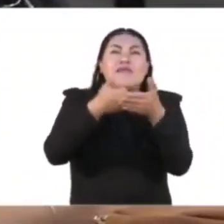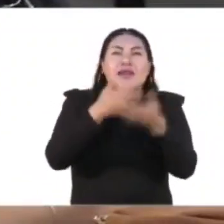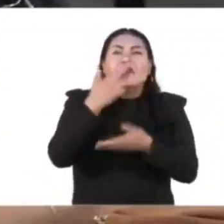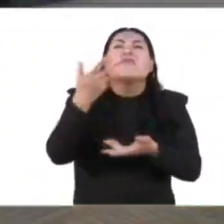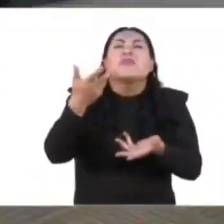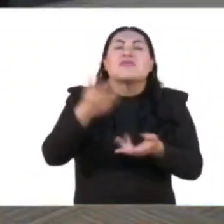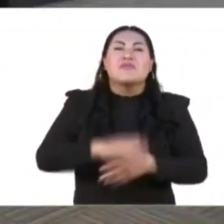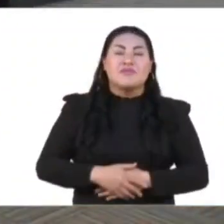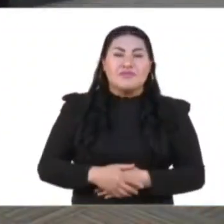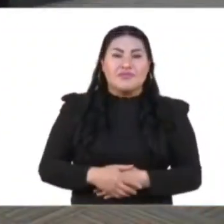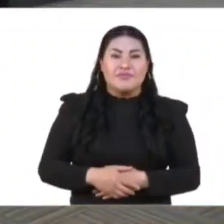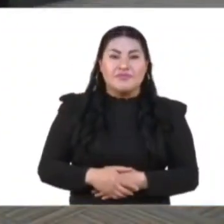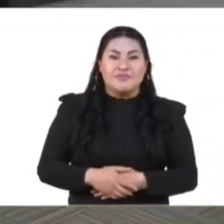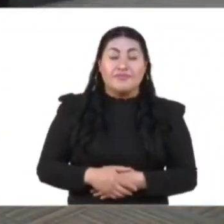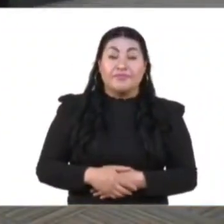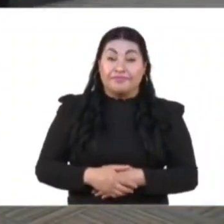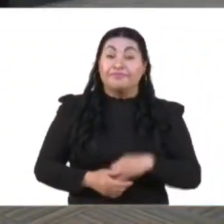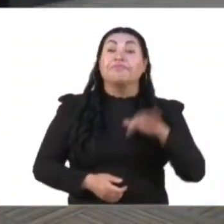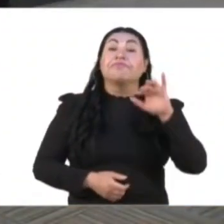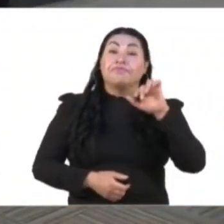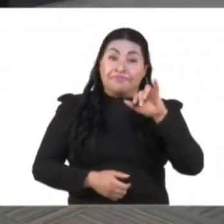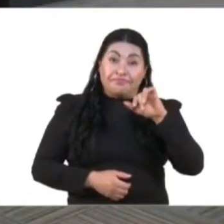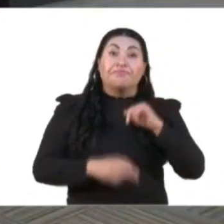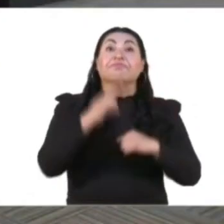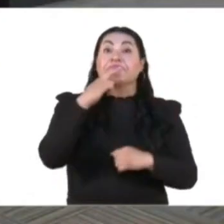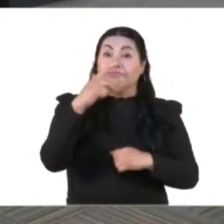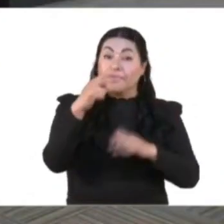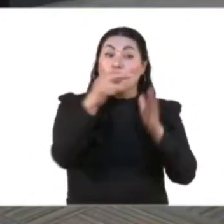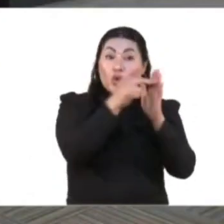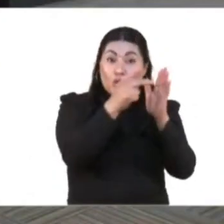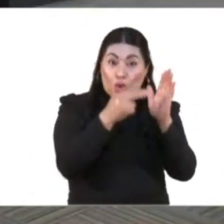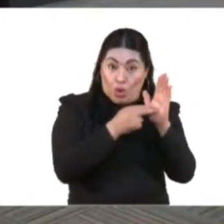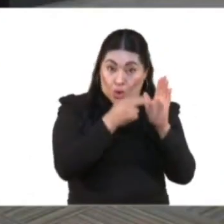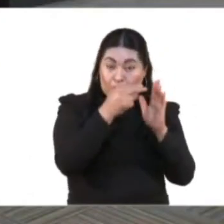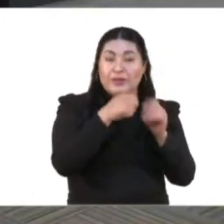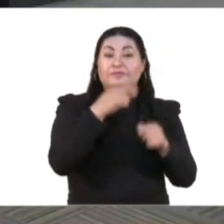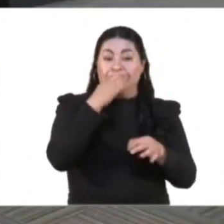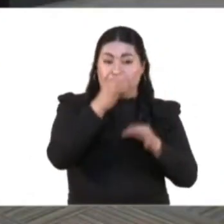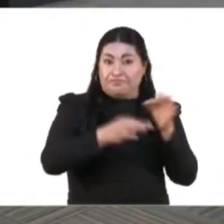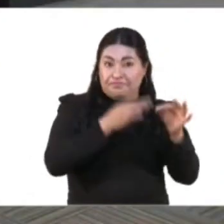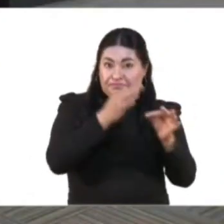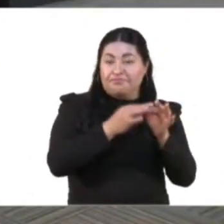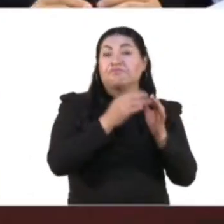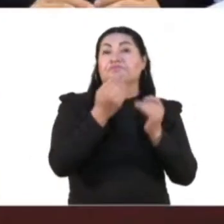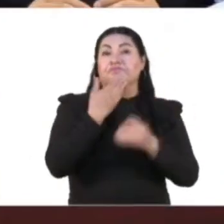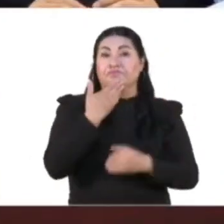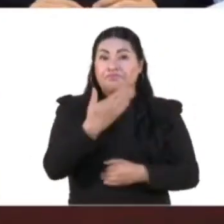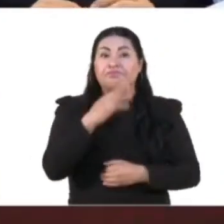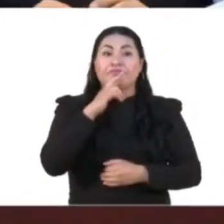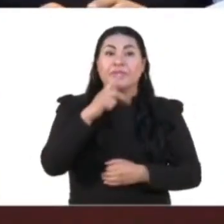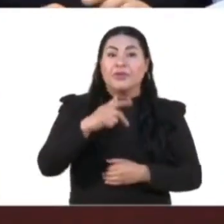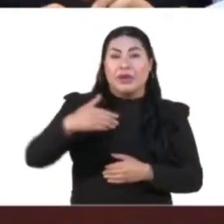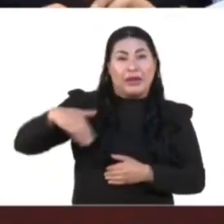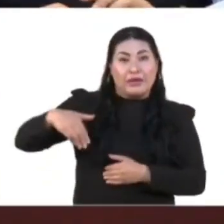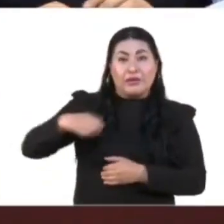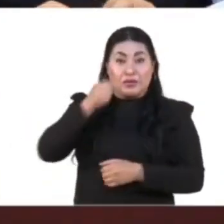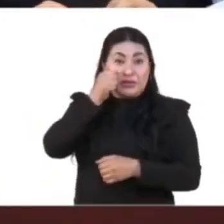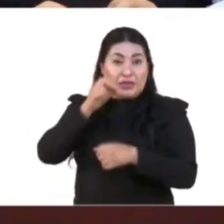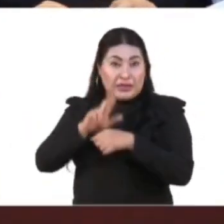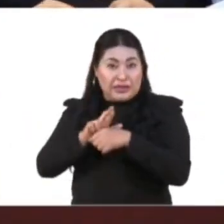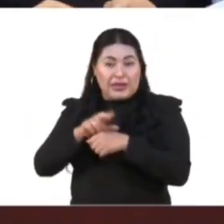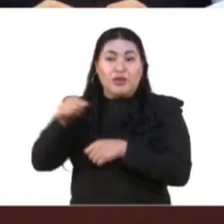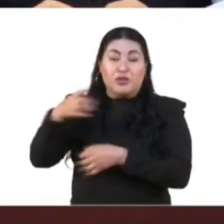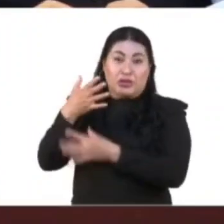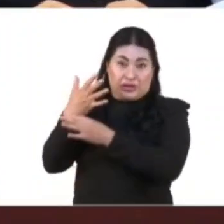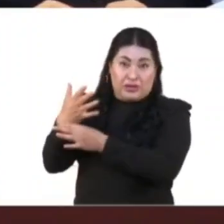todo. Muchas gracias. Pues ha mejorado mucho, tanto normativamente, en términos regulatorios, como bien lo dijo el secretario de Obras y